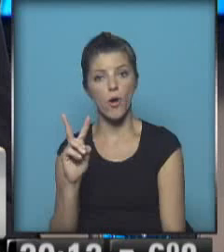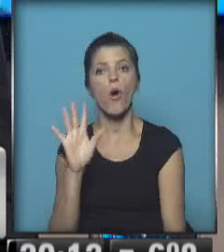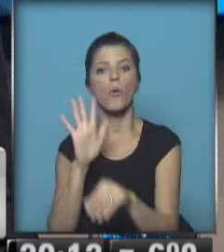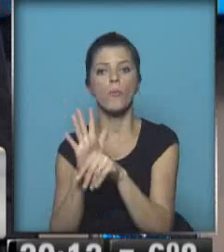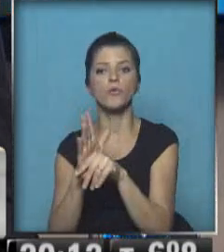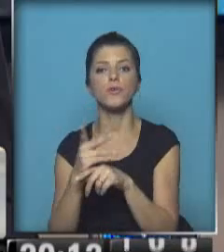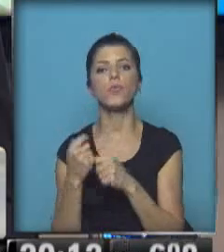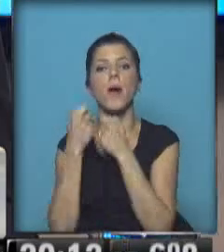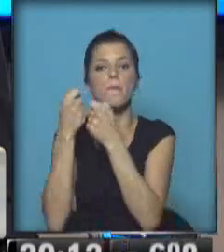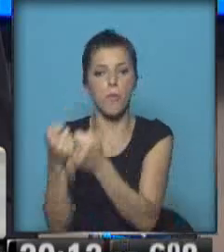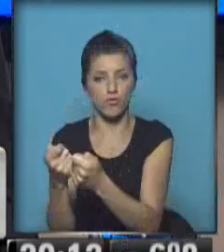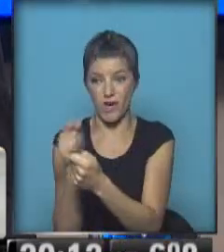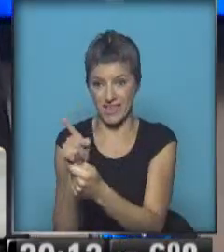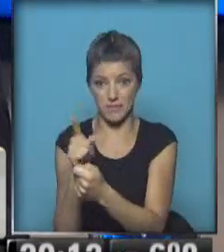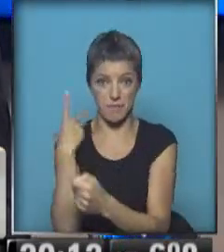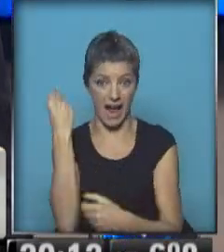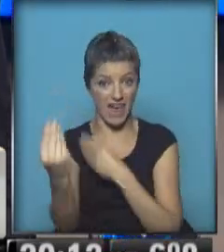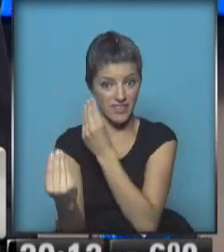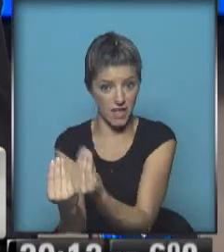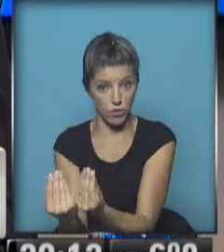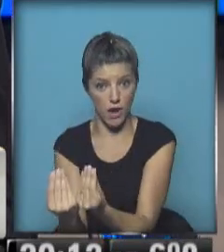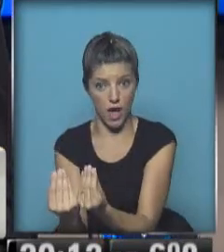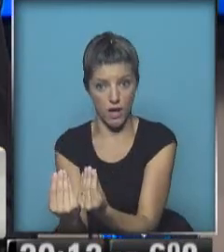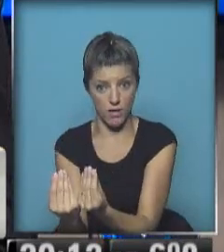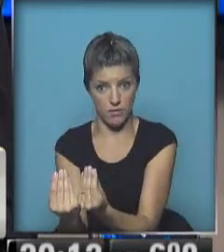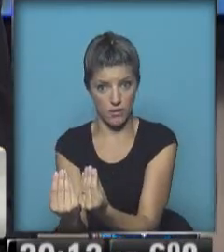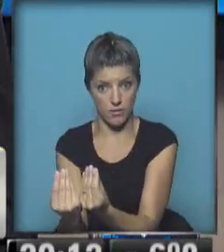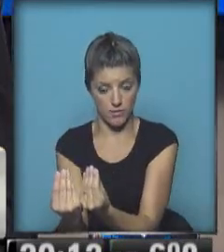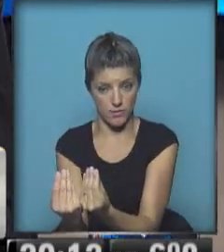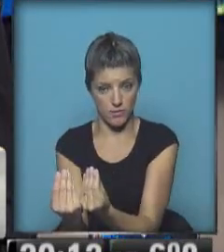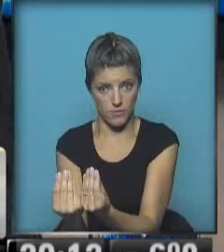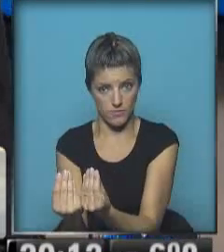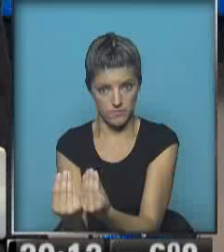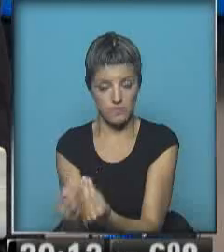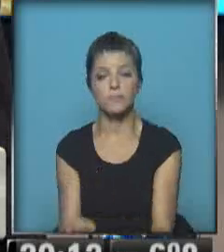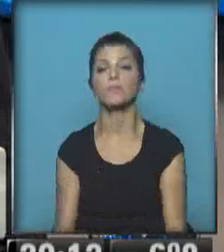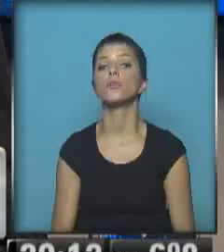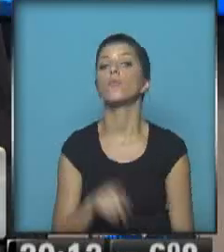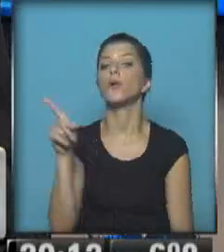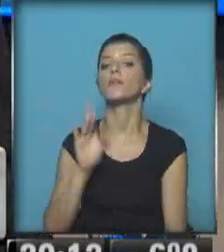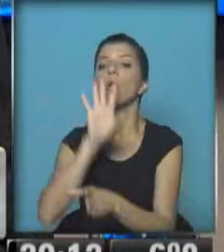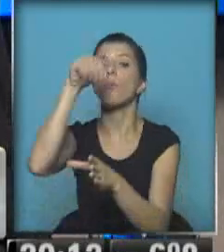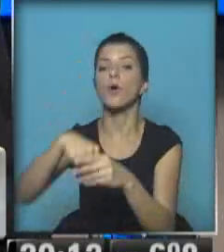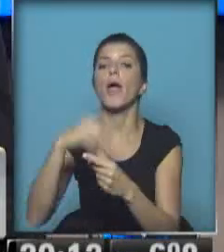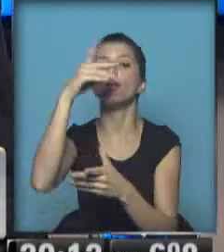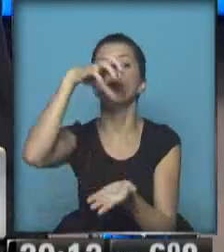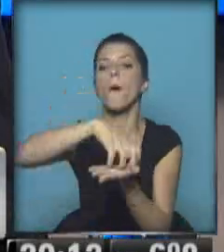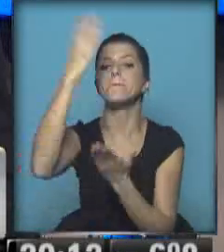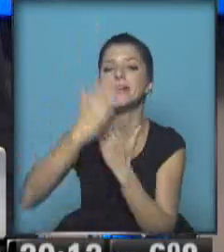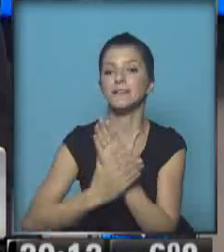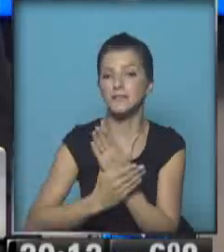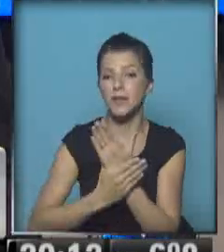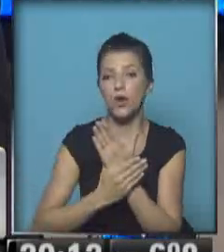respaldo oficial a esa candidatura porque se le ubicó a randas en una ministerio con con una vidriera muy